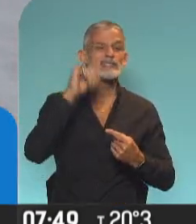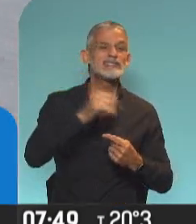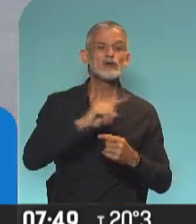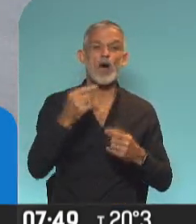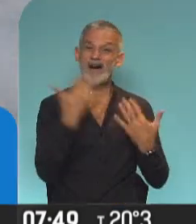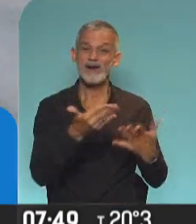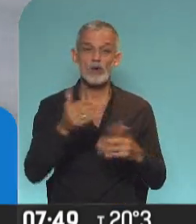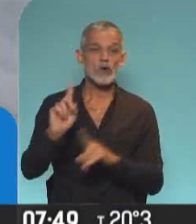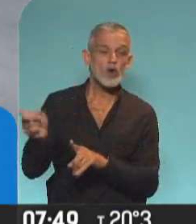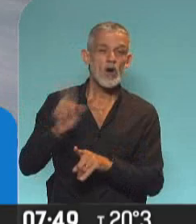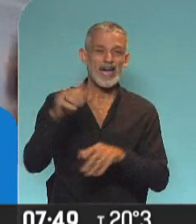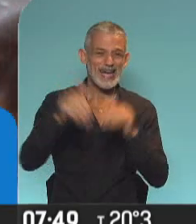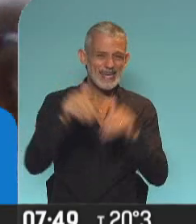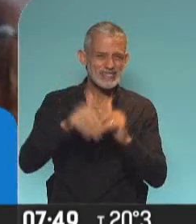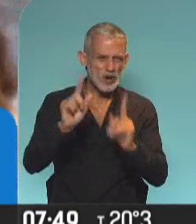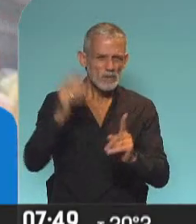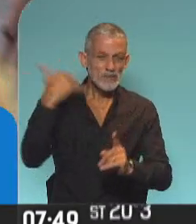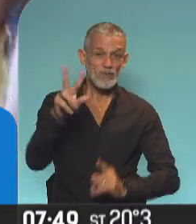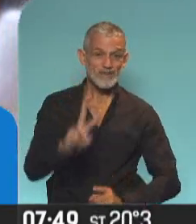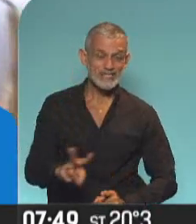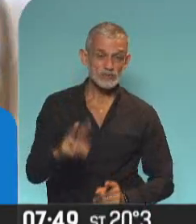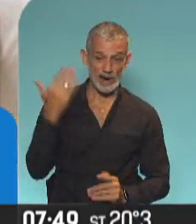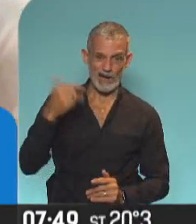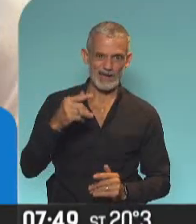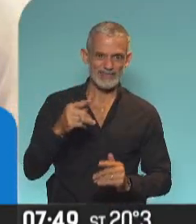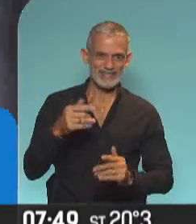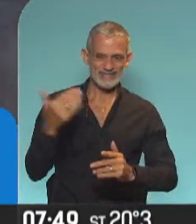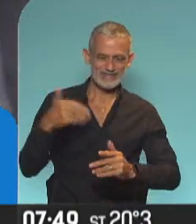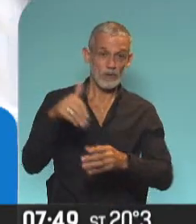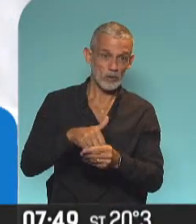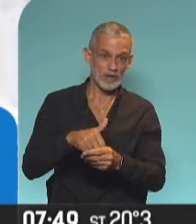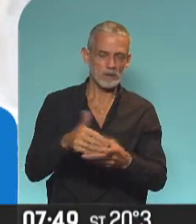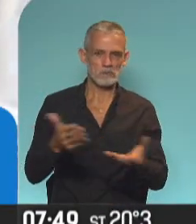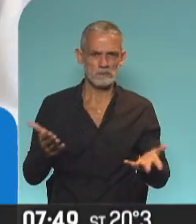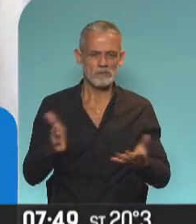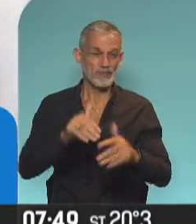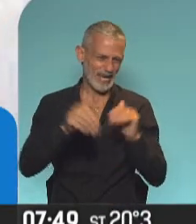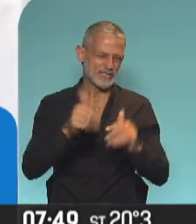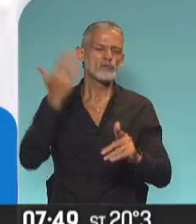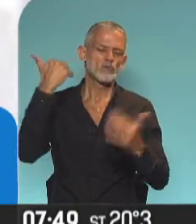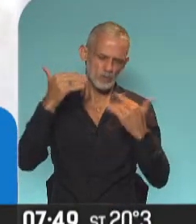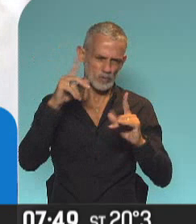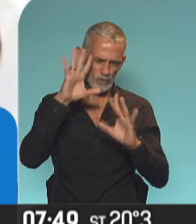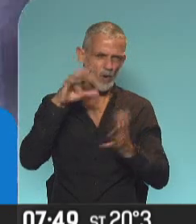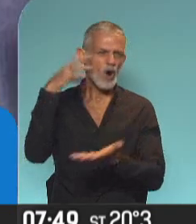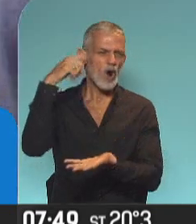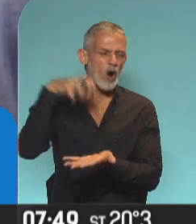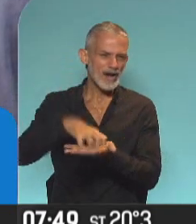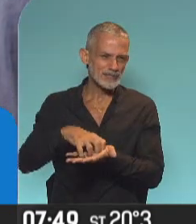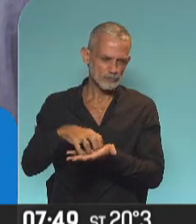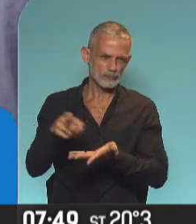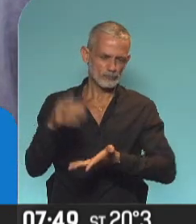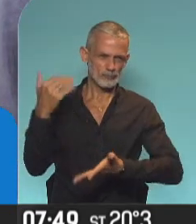favor o no de las elecciones en las que los mismos venezolanos debían votar la semana anterior. Sí. Recordemos, hubo elecciones parlamentarias en